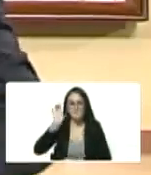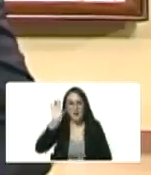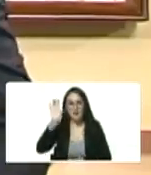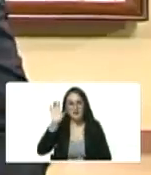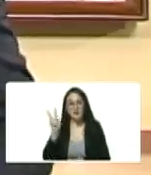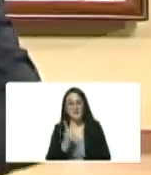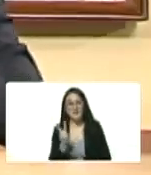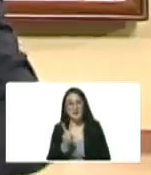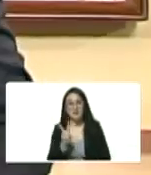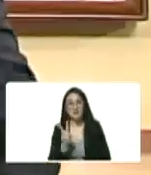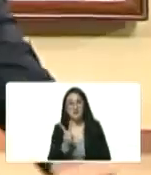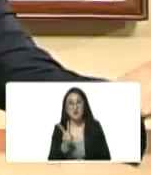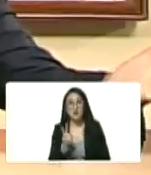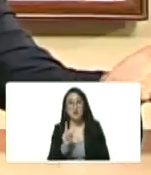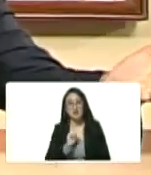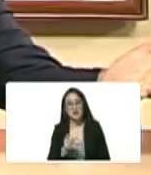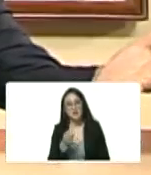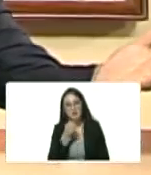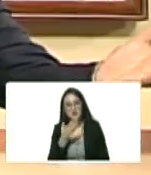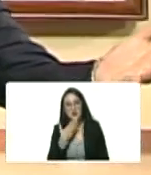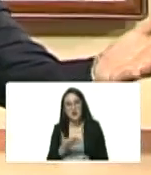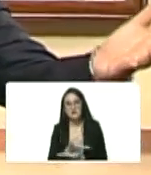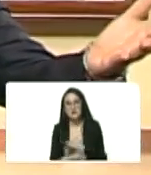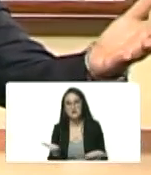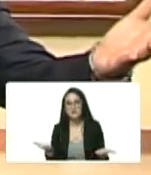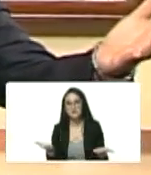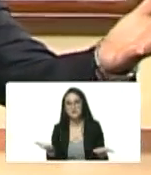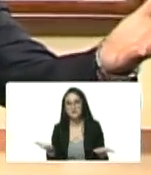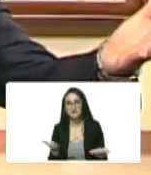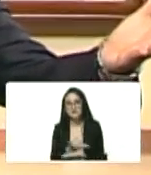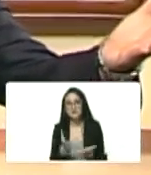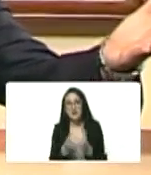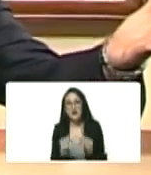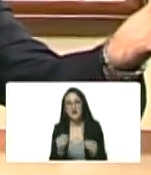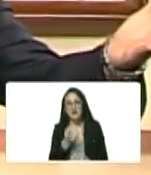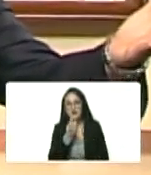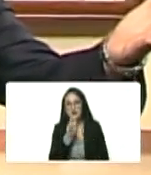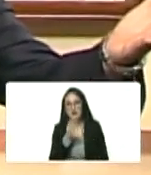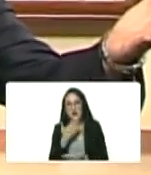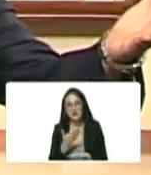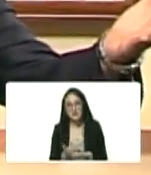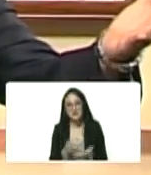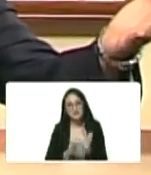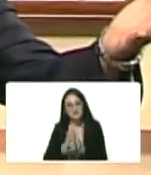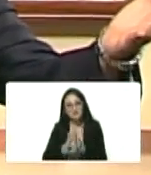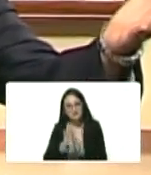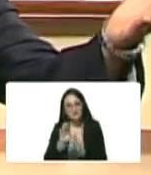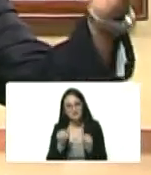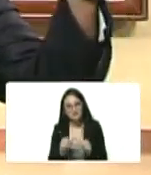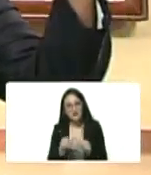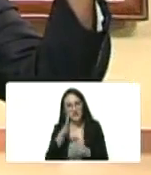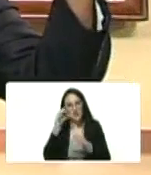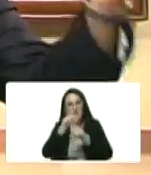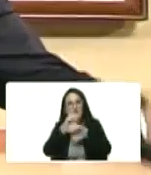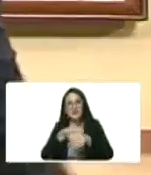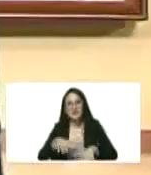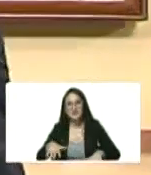porque Venezuela se lo merece. Muchas gracias. Muchas gracias a todos ustedes y sigamos adelante y que Dios les